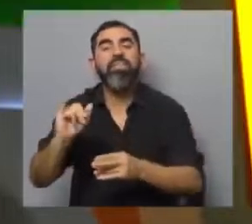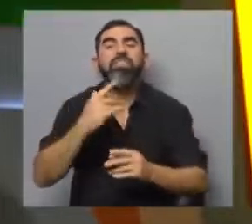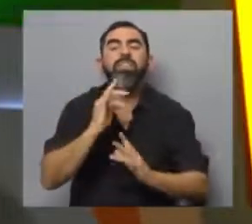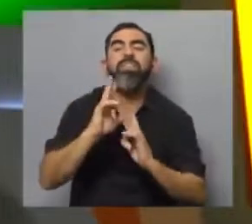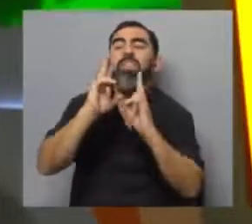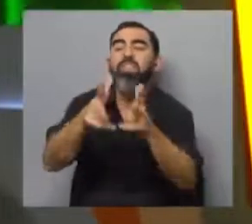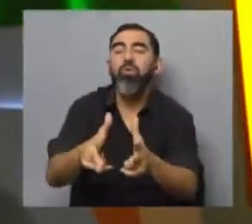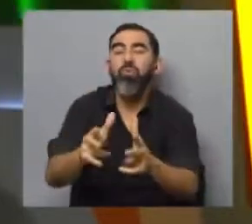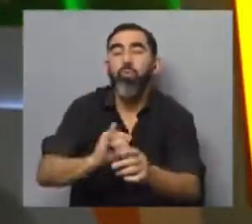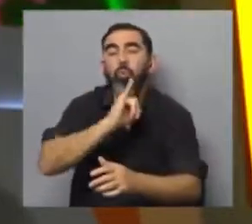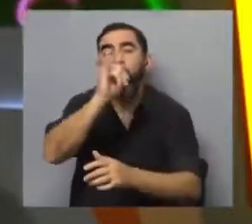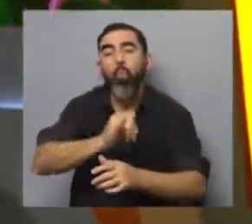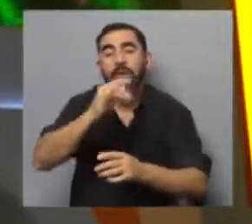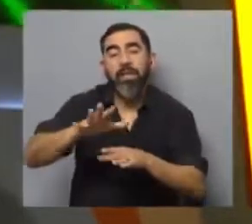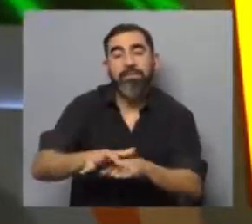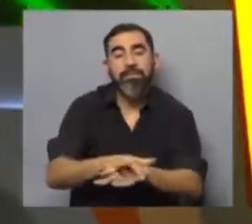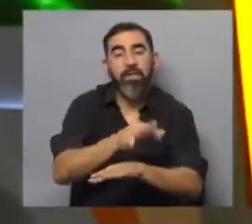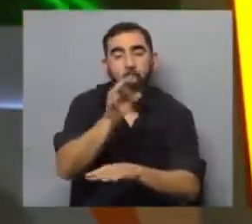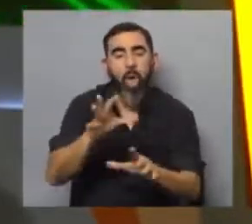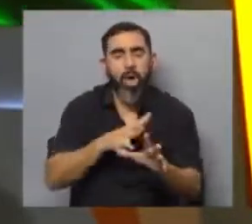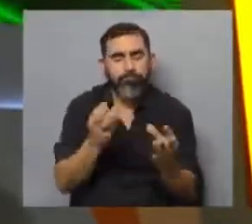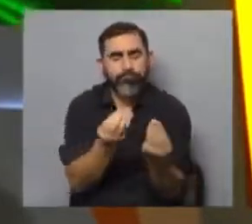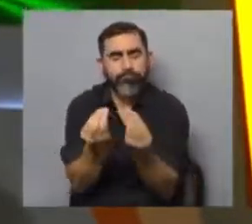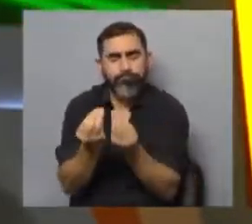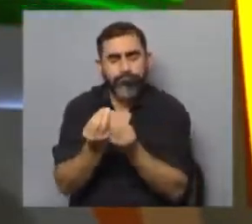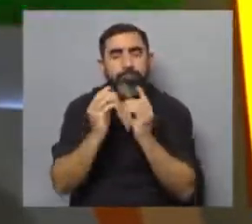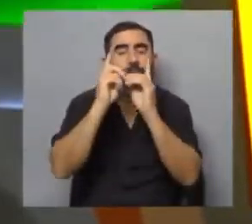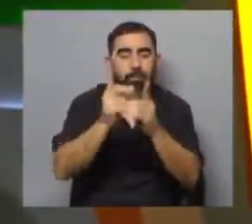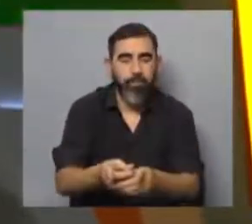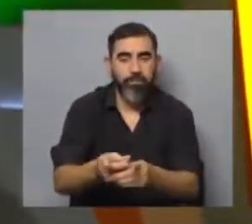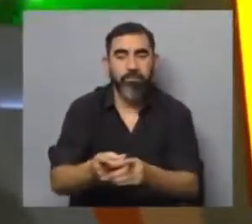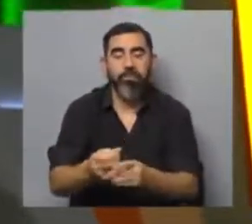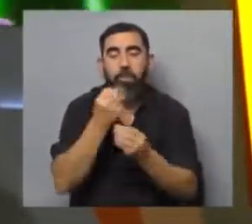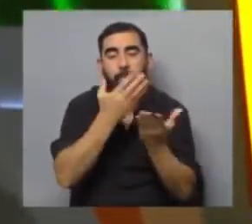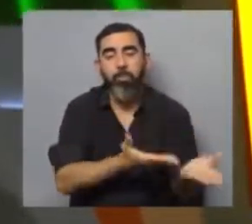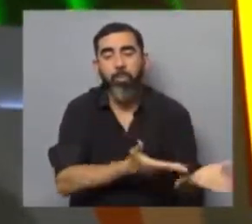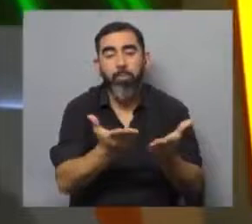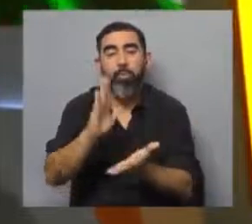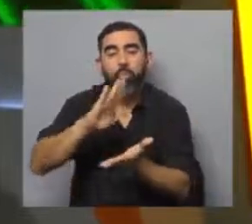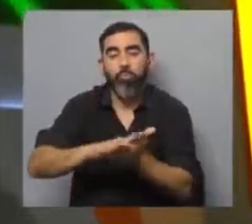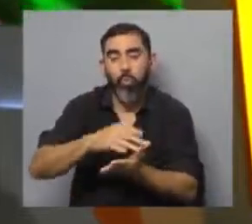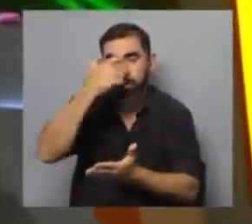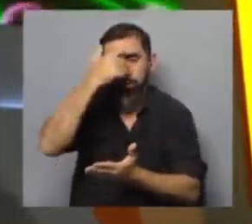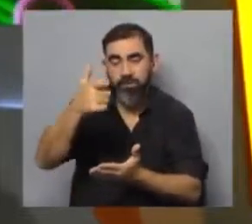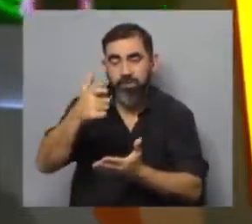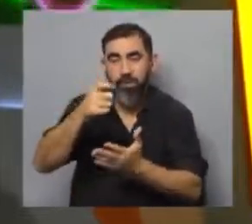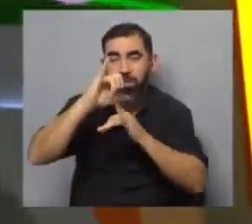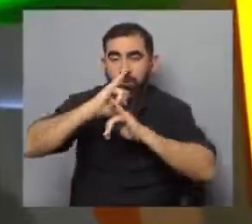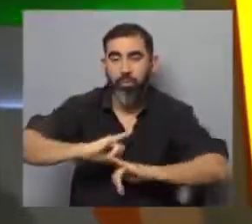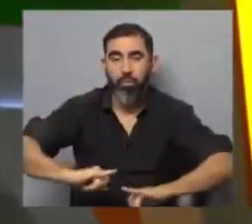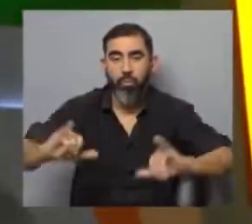digo, que nos cuenta que en las células también hay aglomeraciones. Bienvenidas y bienvenidos a Sobre